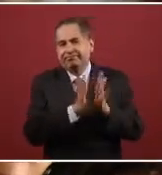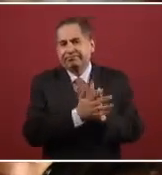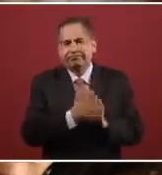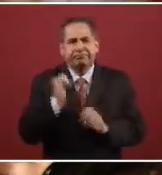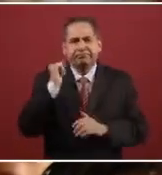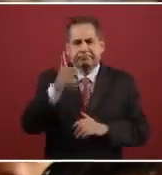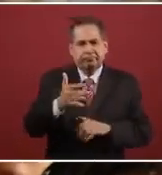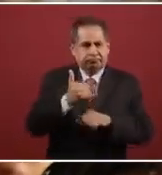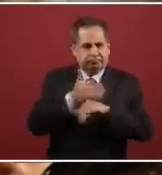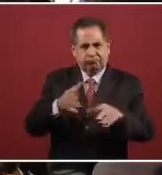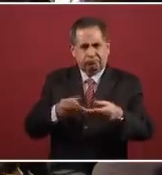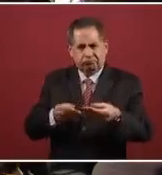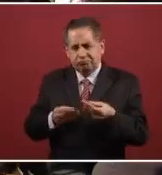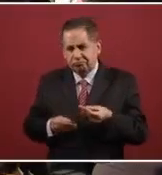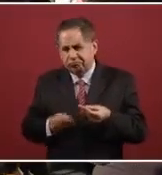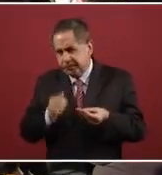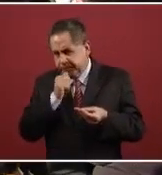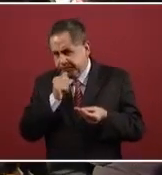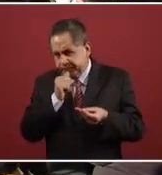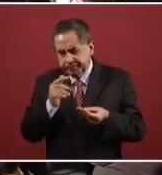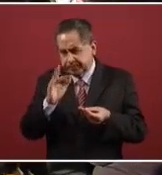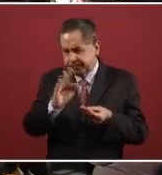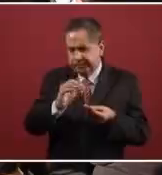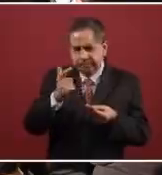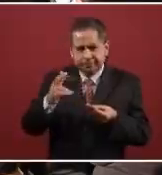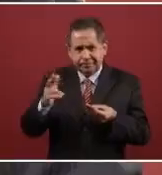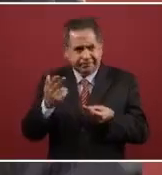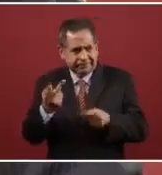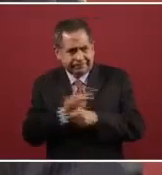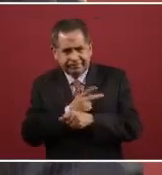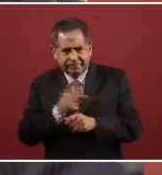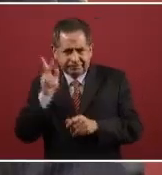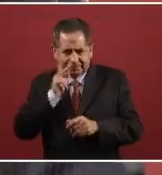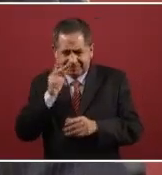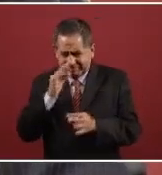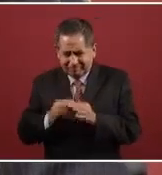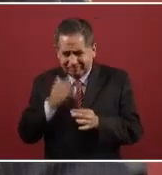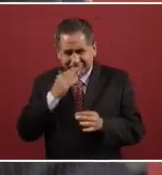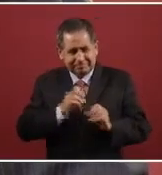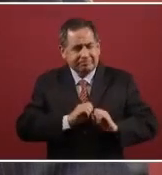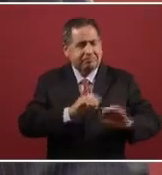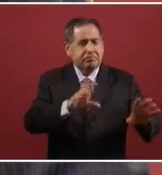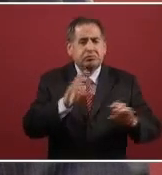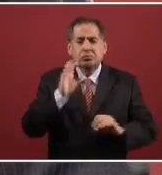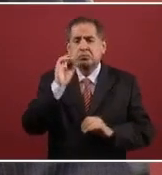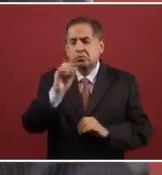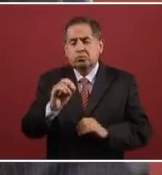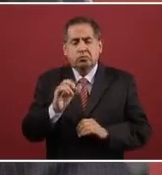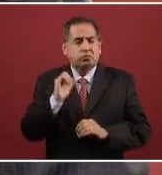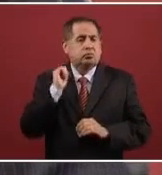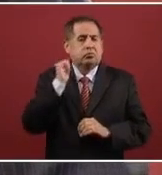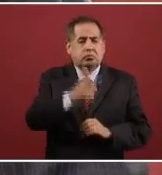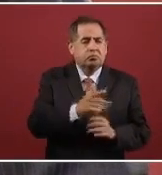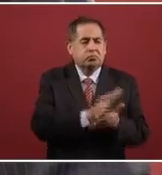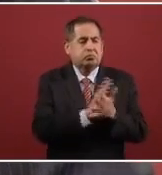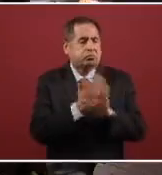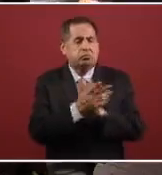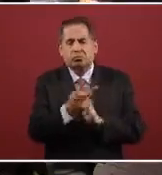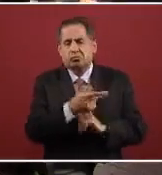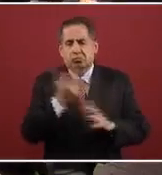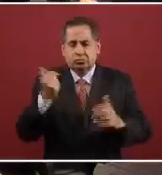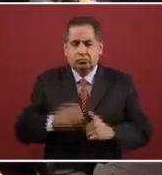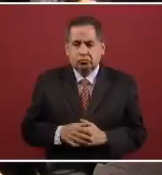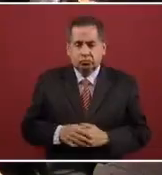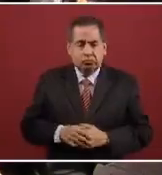tiene en este caso? ¿No integró la fiscalía bien en las pruebas o se trata de un caso de presunta complicidad? Gracias.